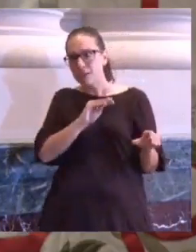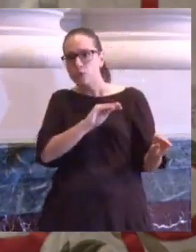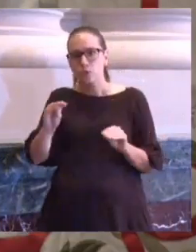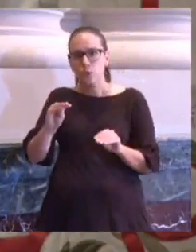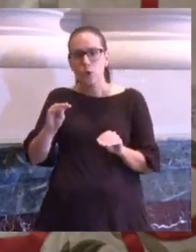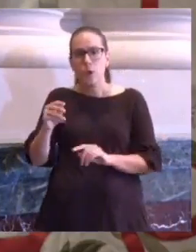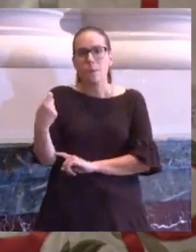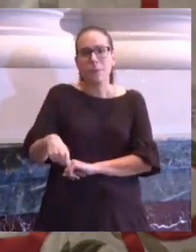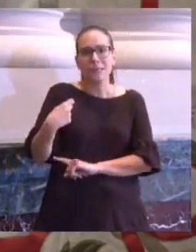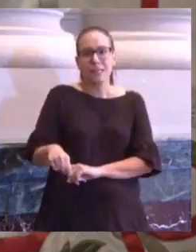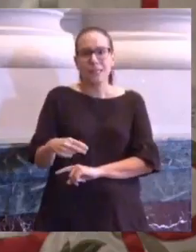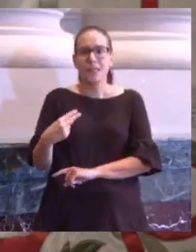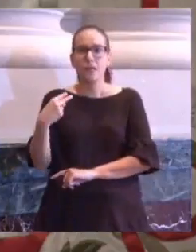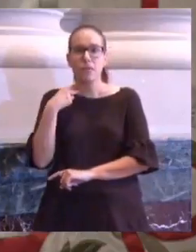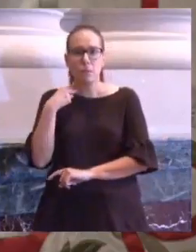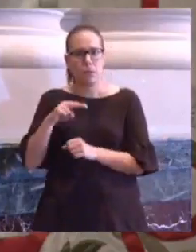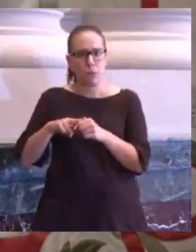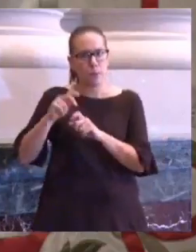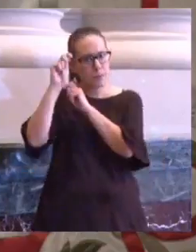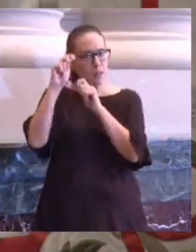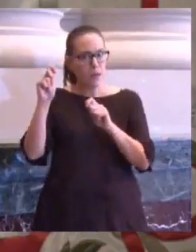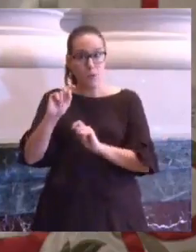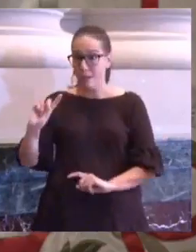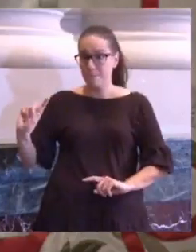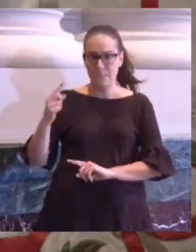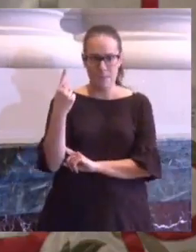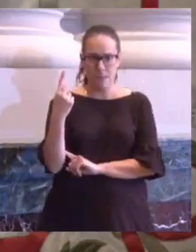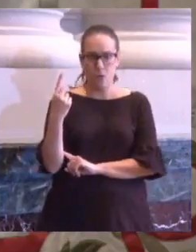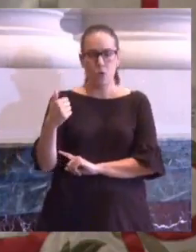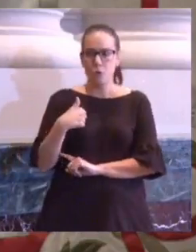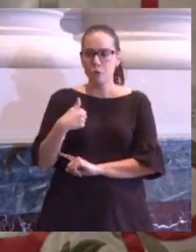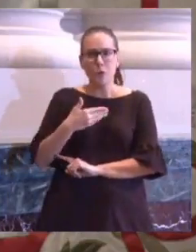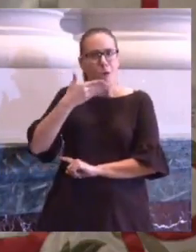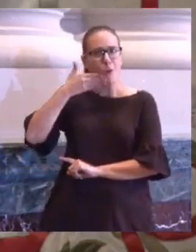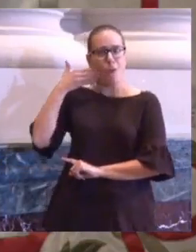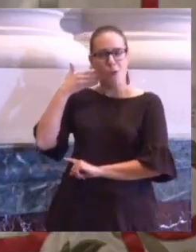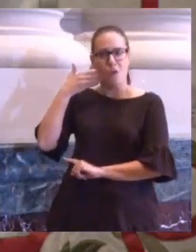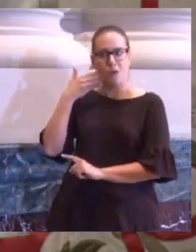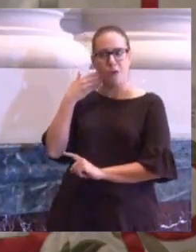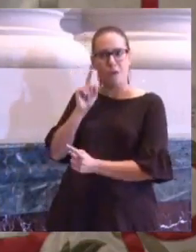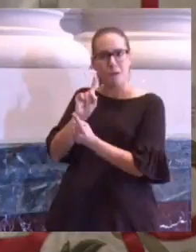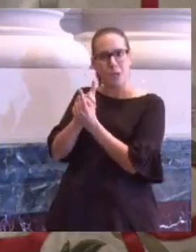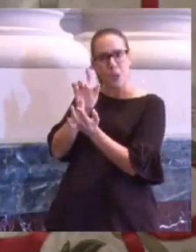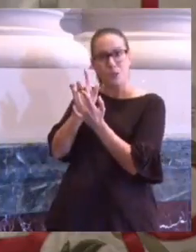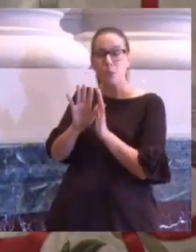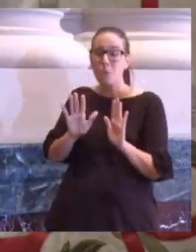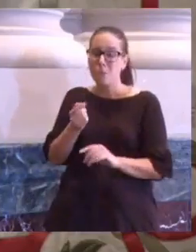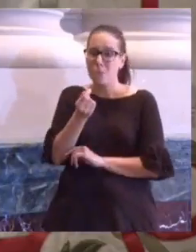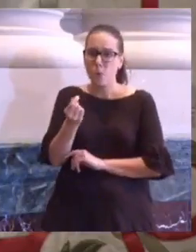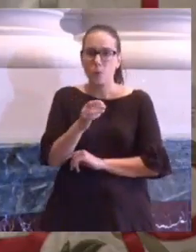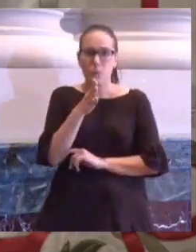de la Diputación Provincial de Zaragoza. Tuve el honor de tratarlo, el privilegio de tratarlo, aunque poco, porque en